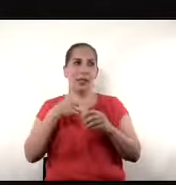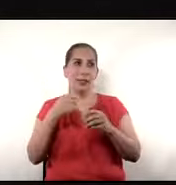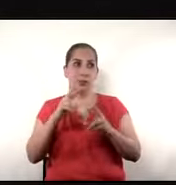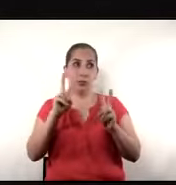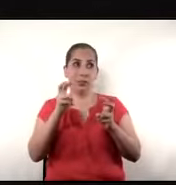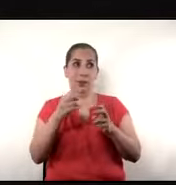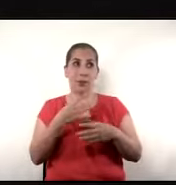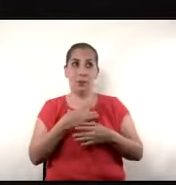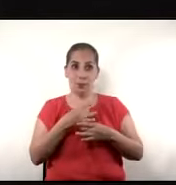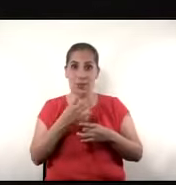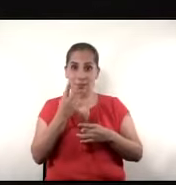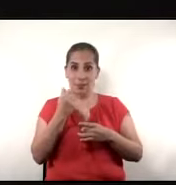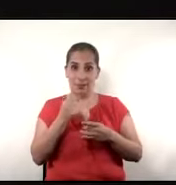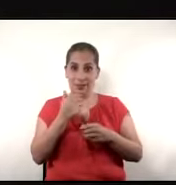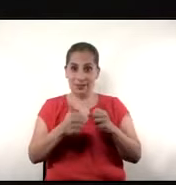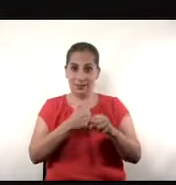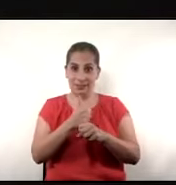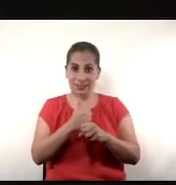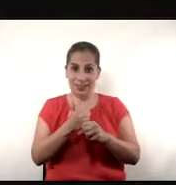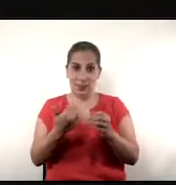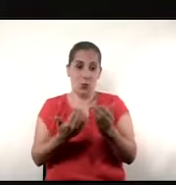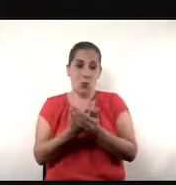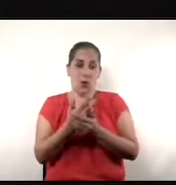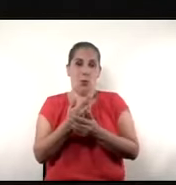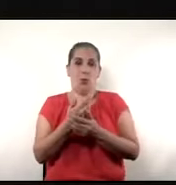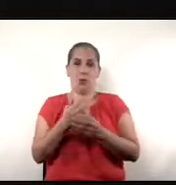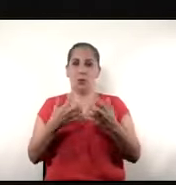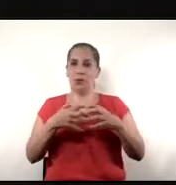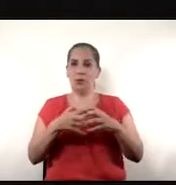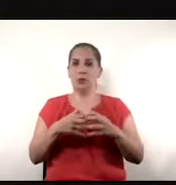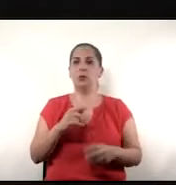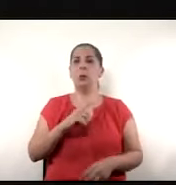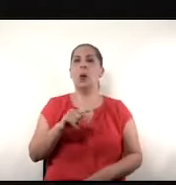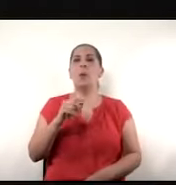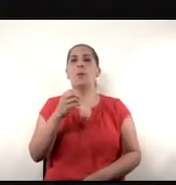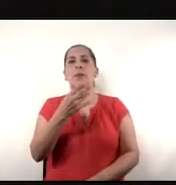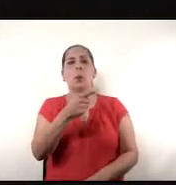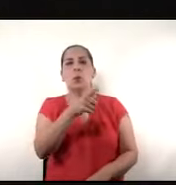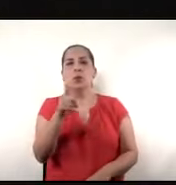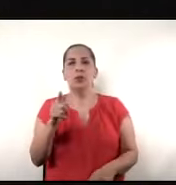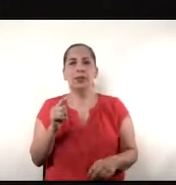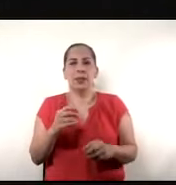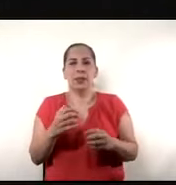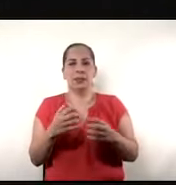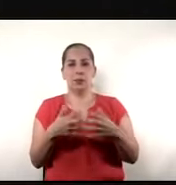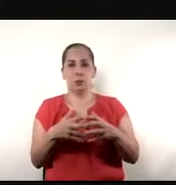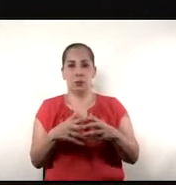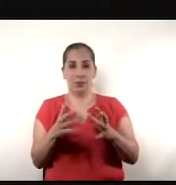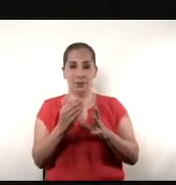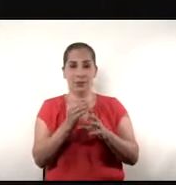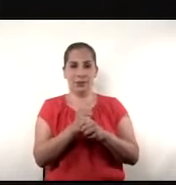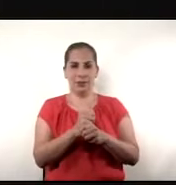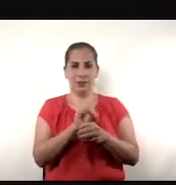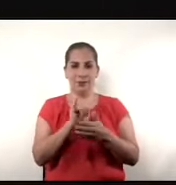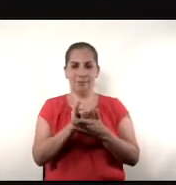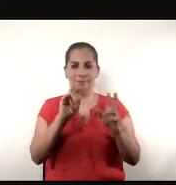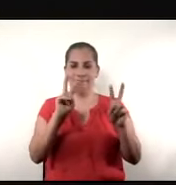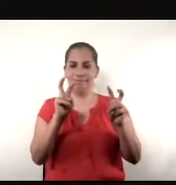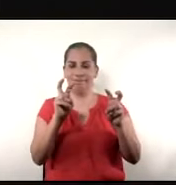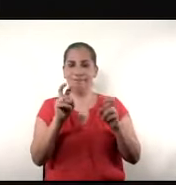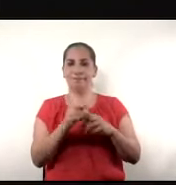nuevos emprendimientos. Sin embargo, muchas de estas compañías que quieren dedicarse a este tema se enfrentan